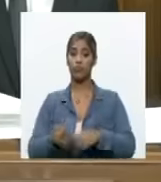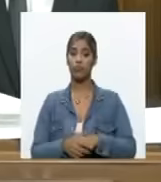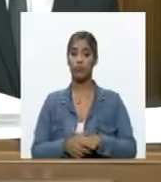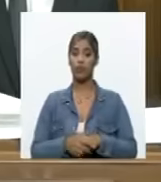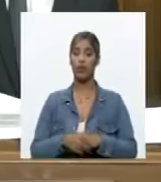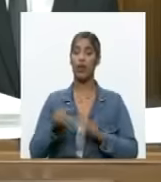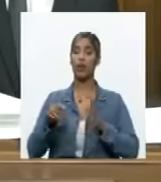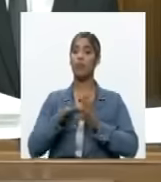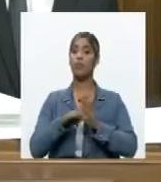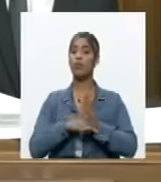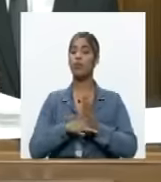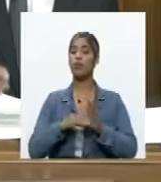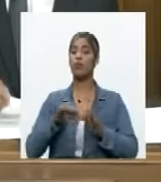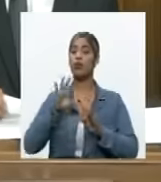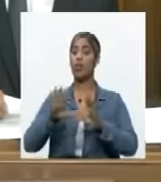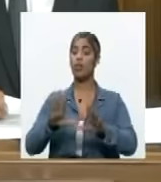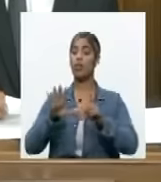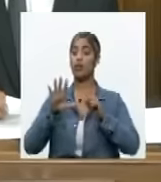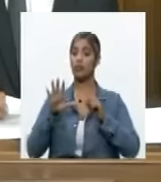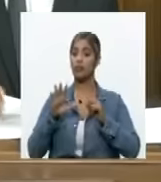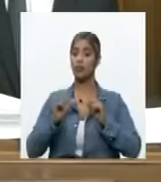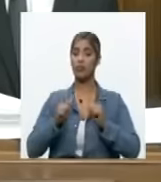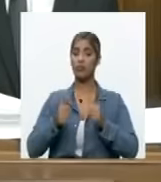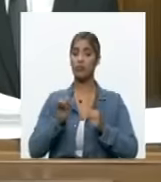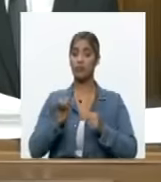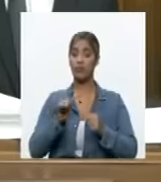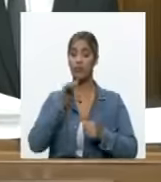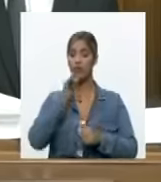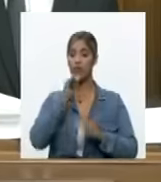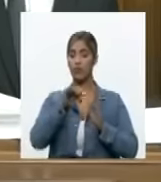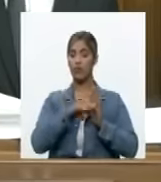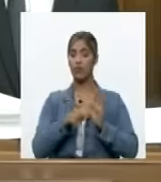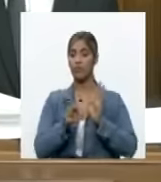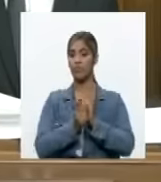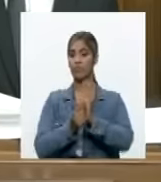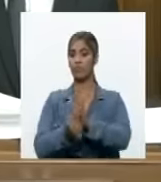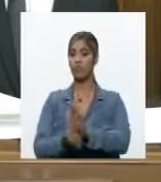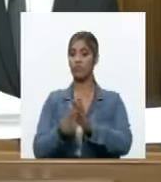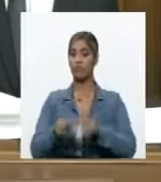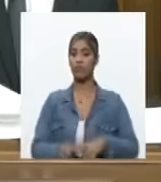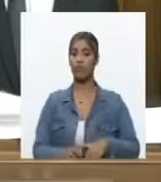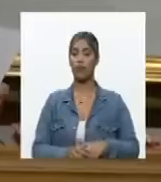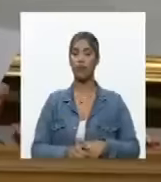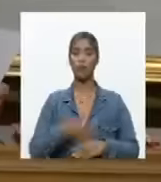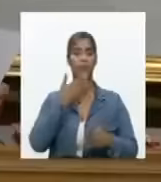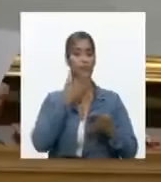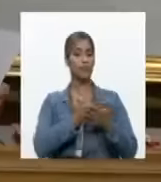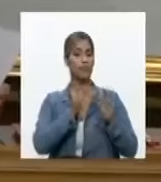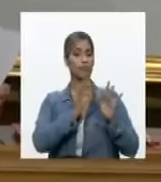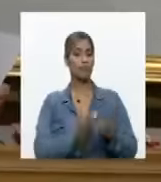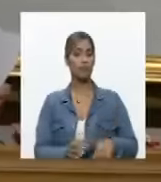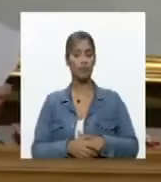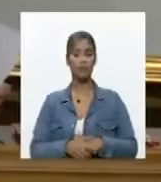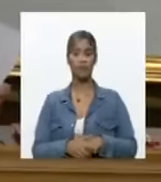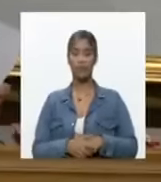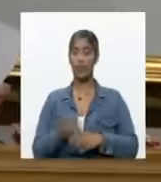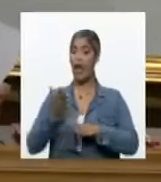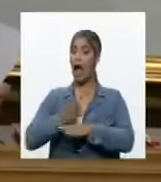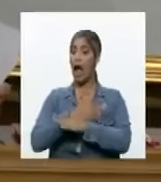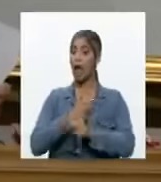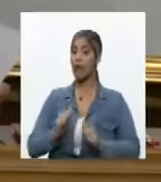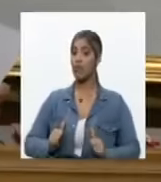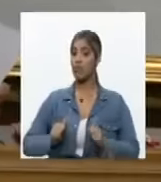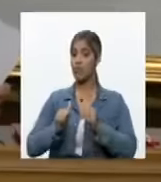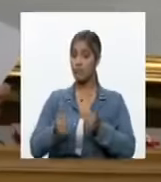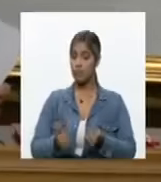en el punto 16 del precitado informe. Es todo, ciudadano presidente. Gracias, secretaria. Antes de dar